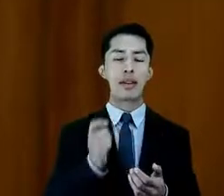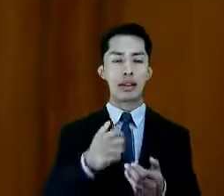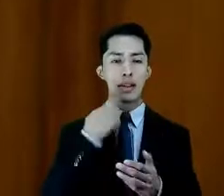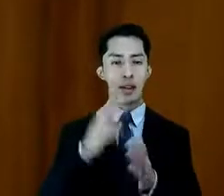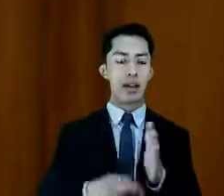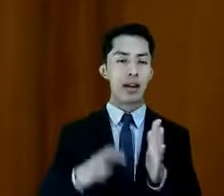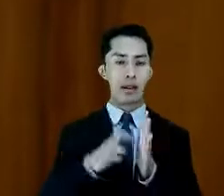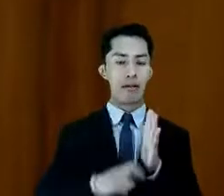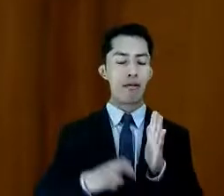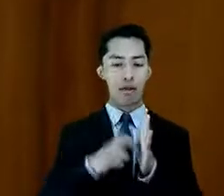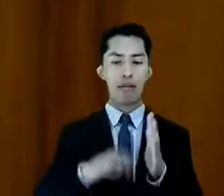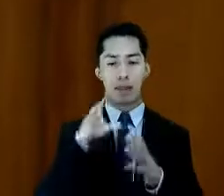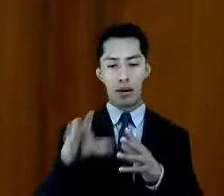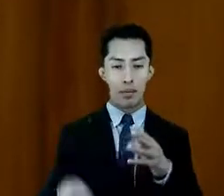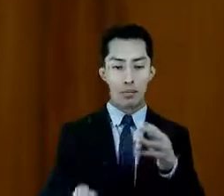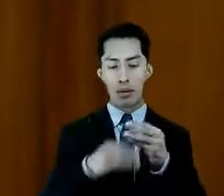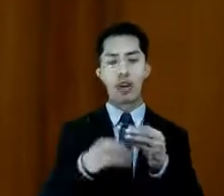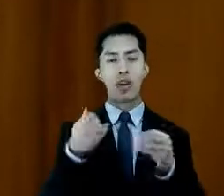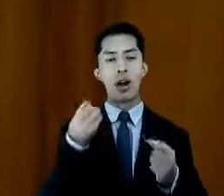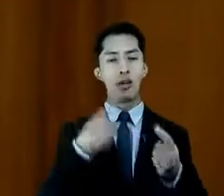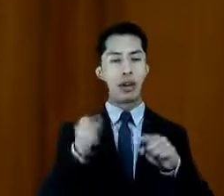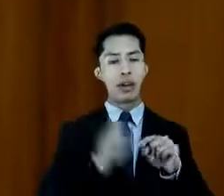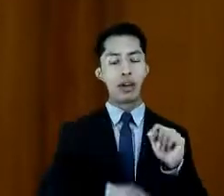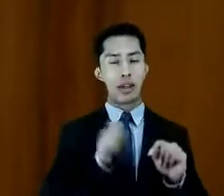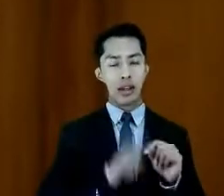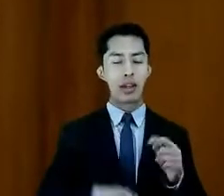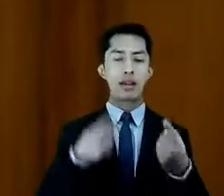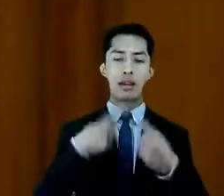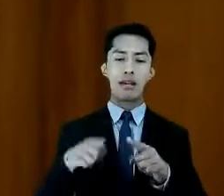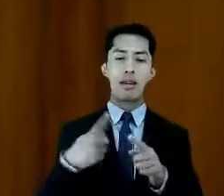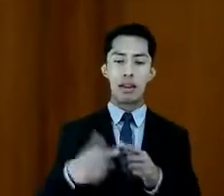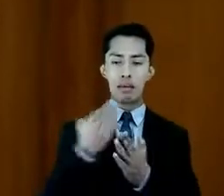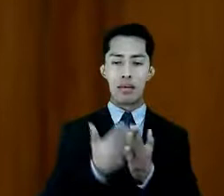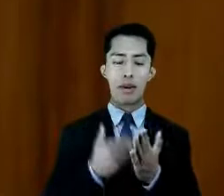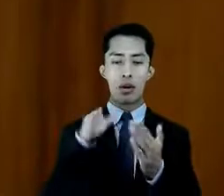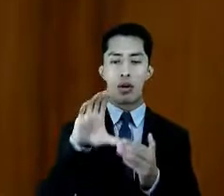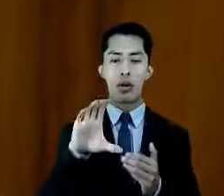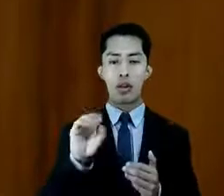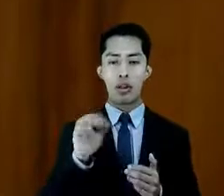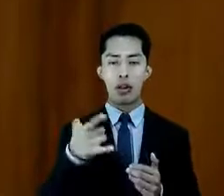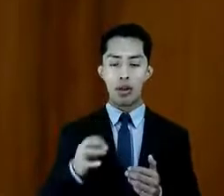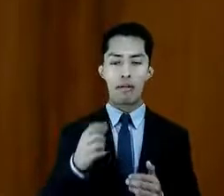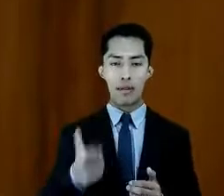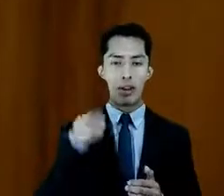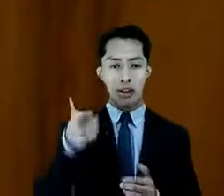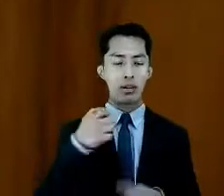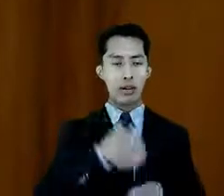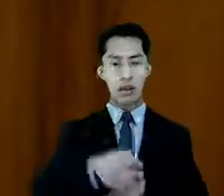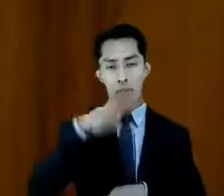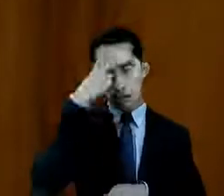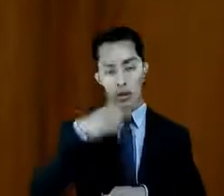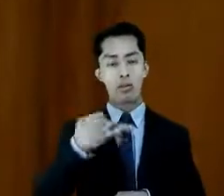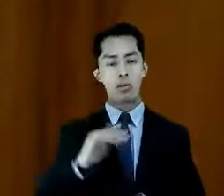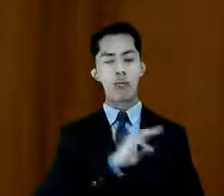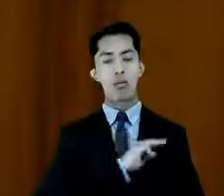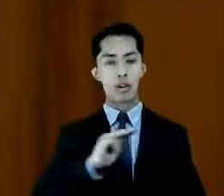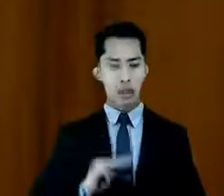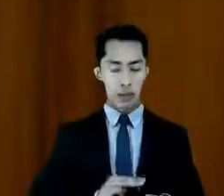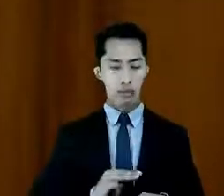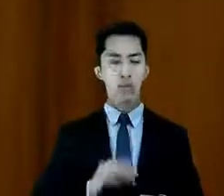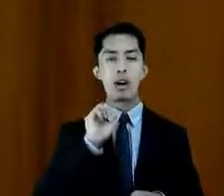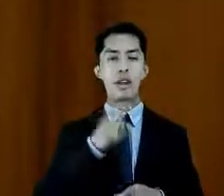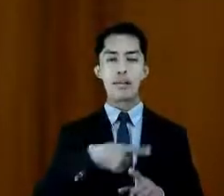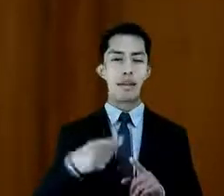se reforman, adicionan y derogan diversas disposiciones del Código Financiero del Estado de México y municipios y